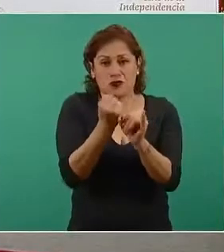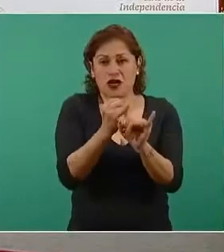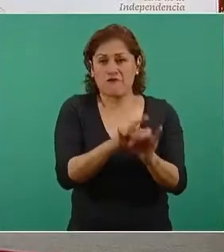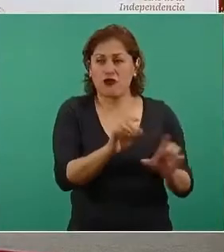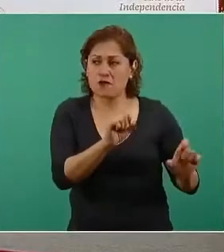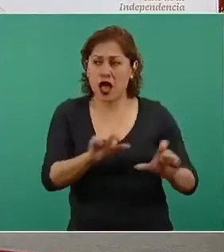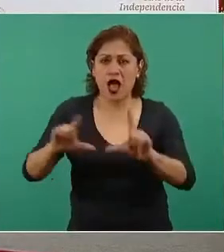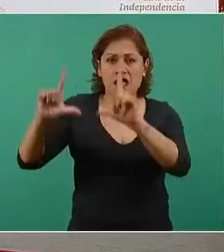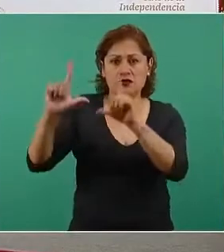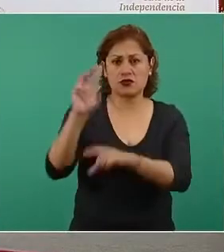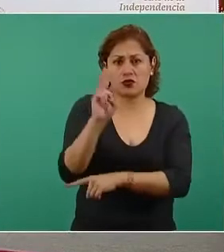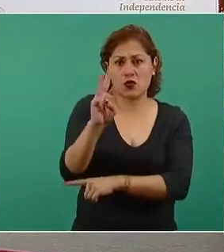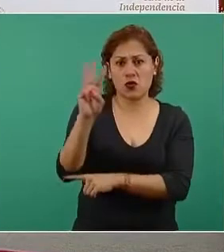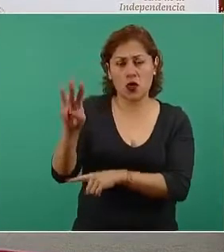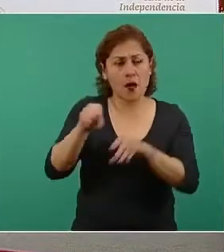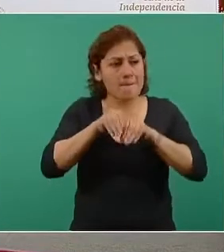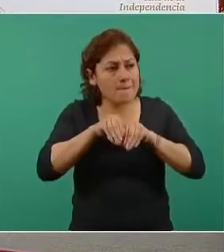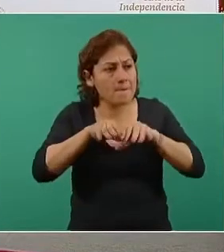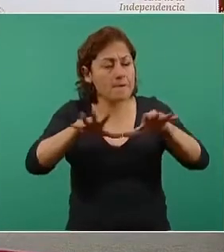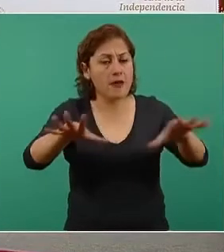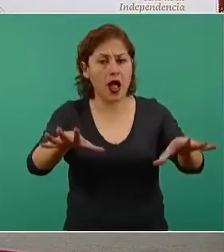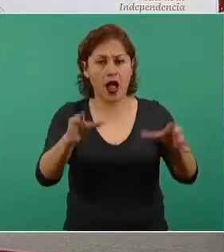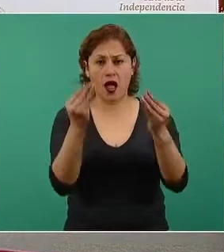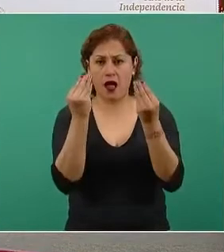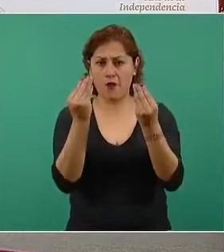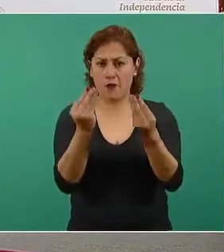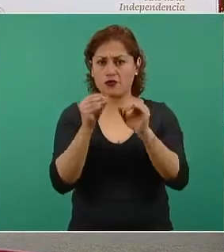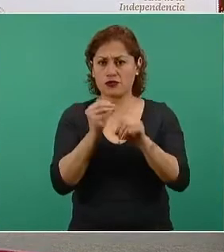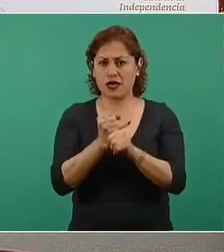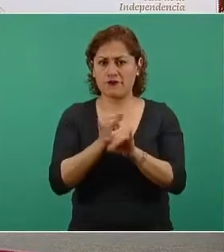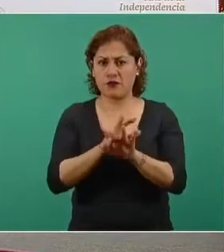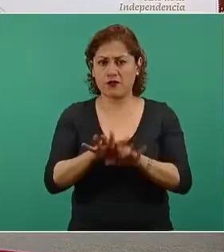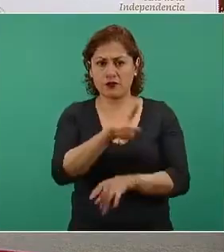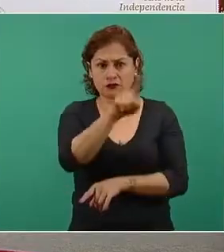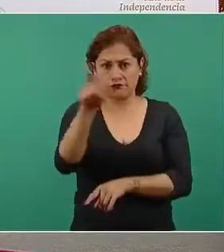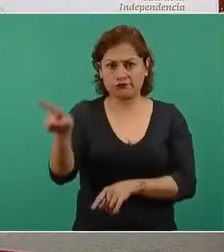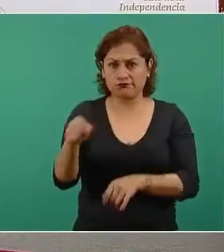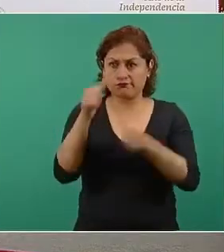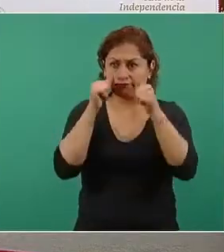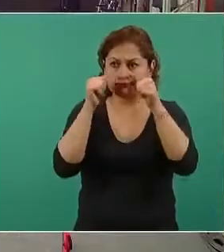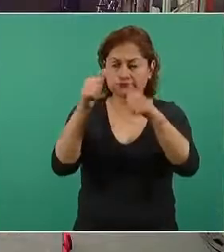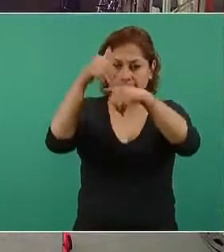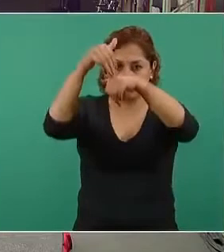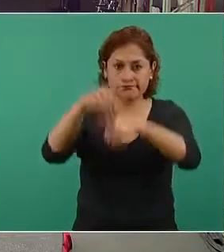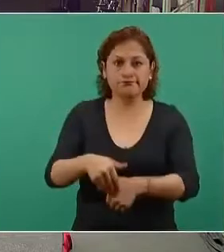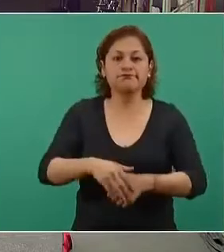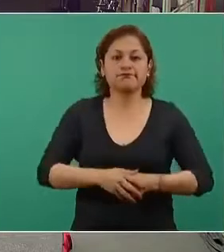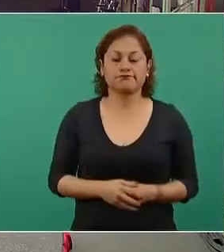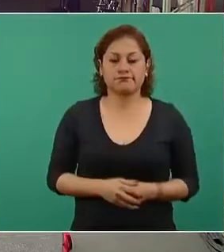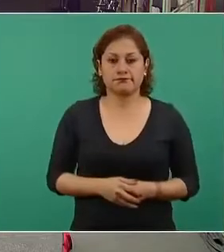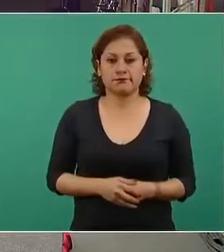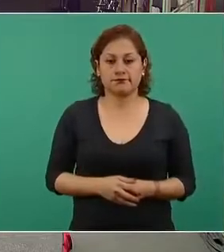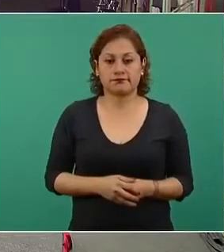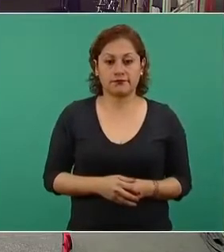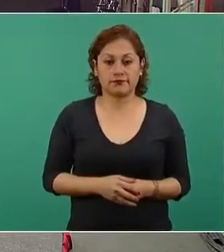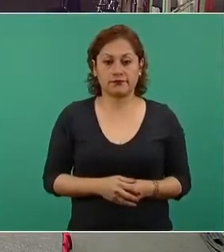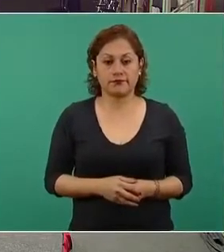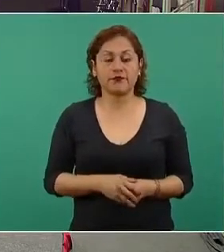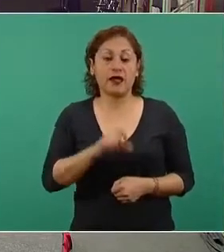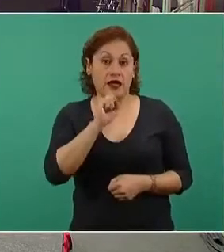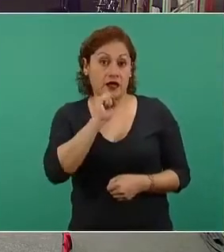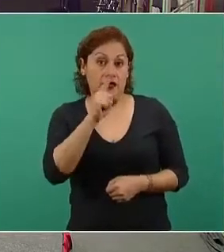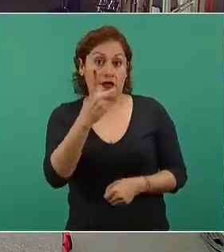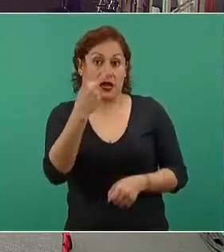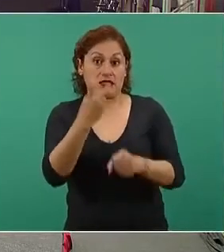y que está en redes sociales, pues que se tiene que seguir manteniendo efectivo. Y la segunda dosis también, porque ya se están aplicando las segundas